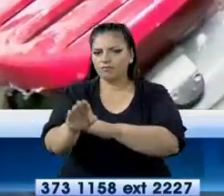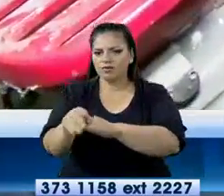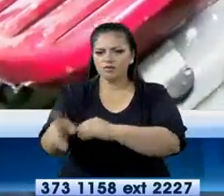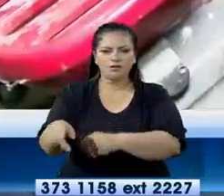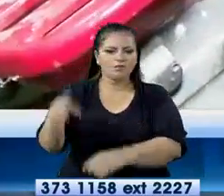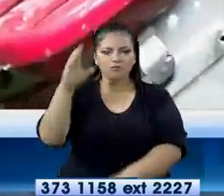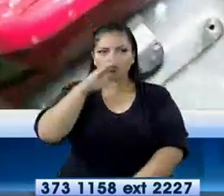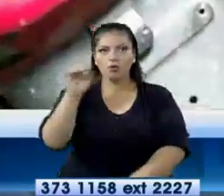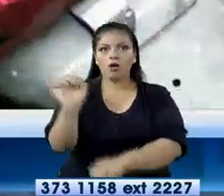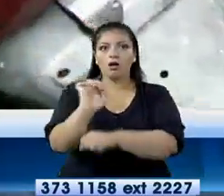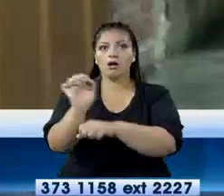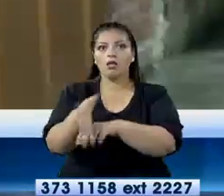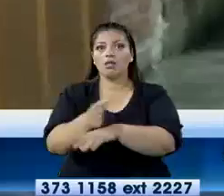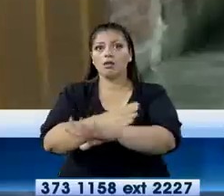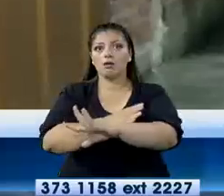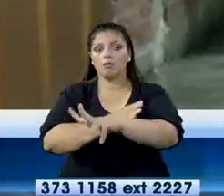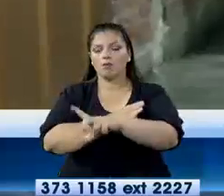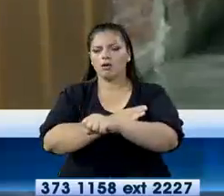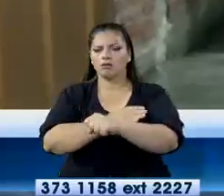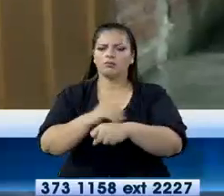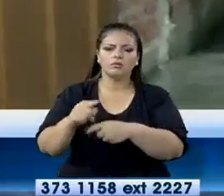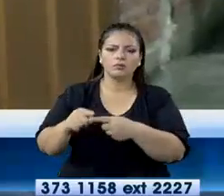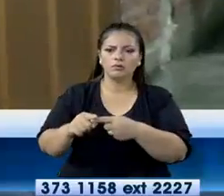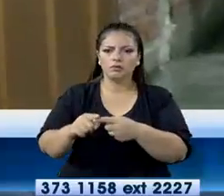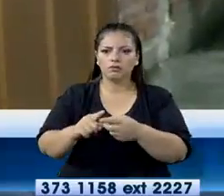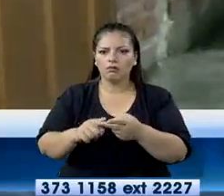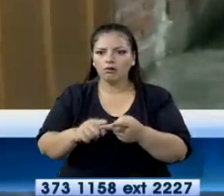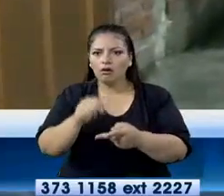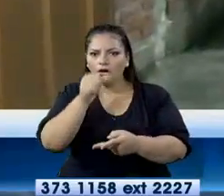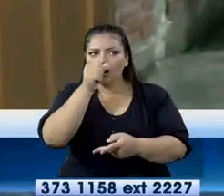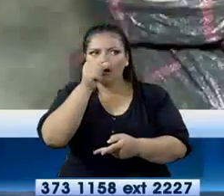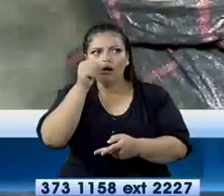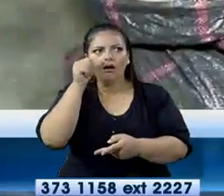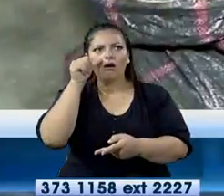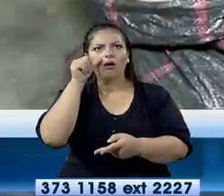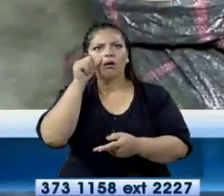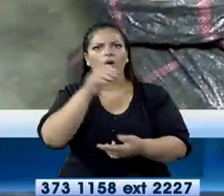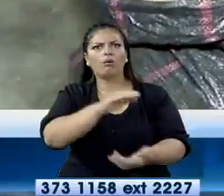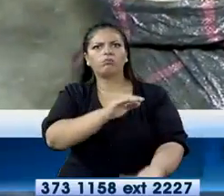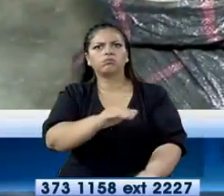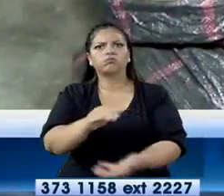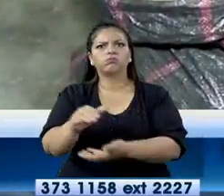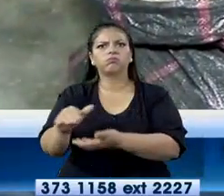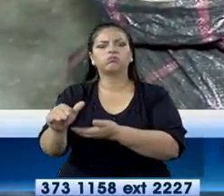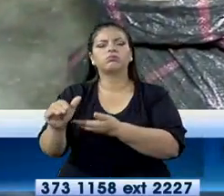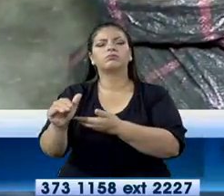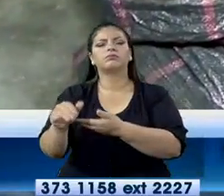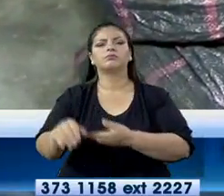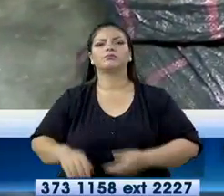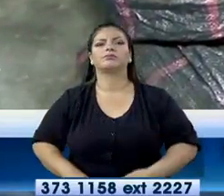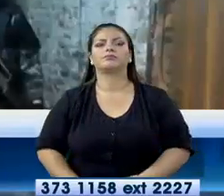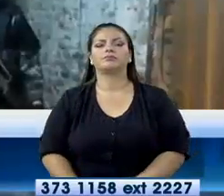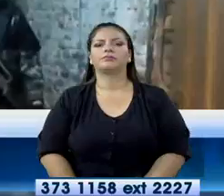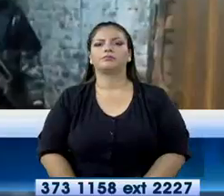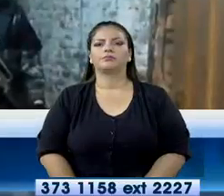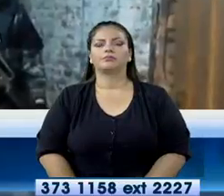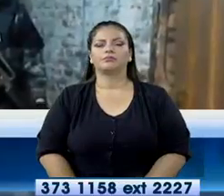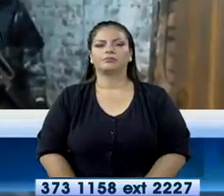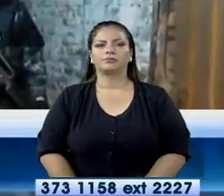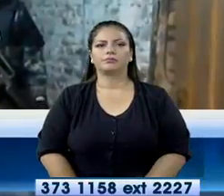sería la realidad. En diferentes partes de la propiedad se hallaron ocultas sustancias sujetas a fiscalización.